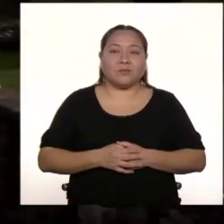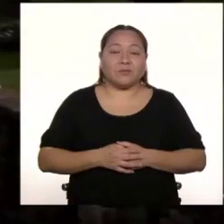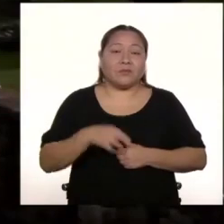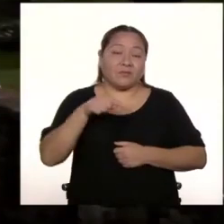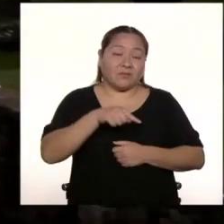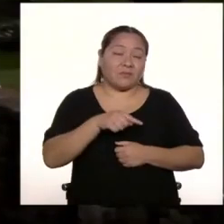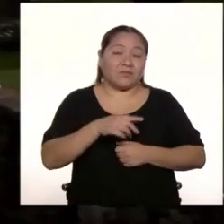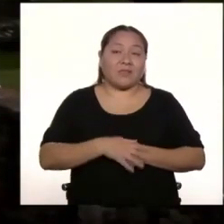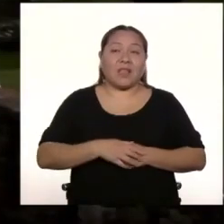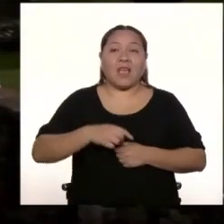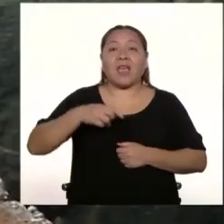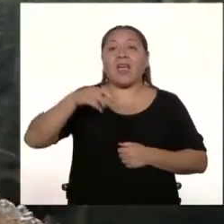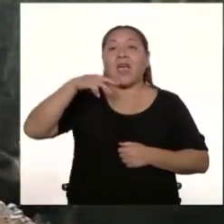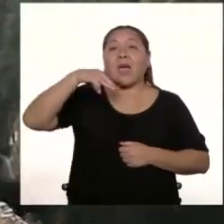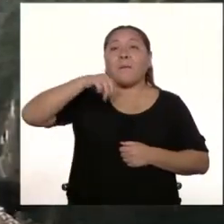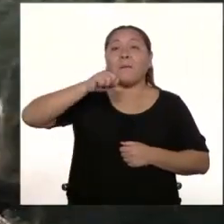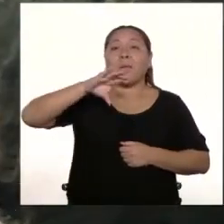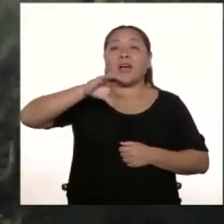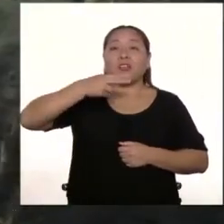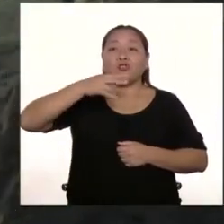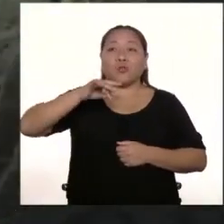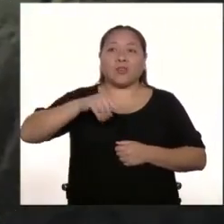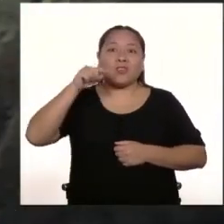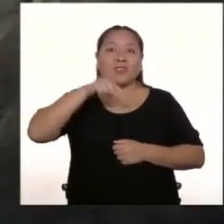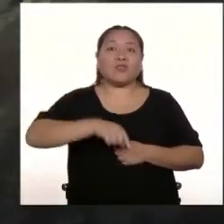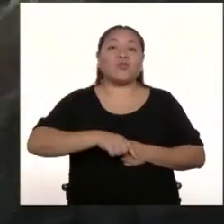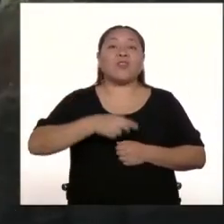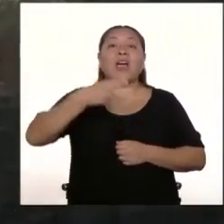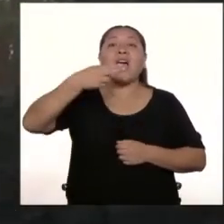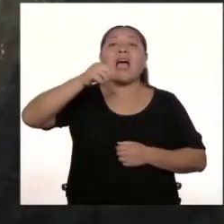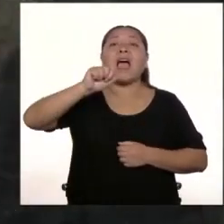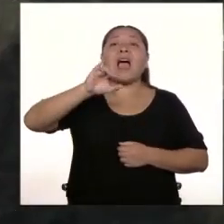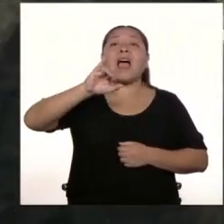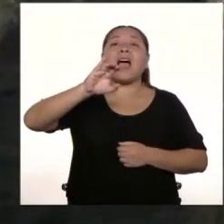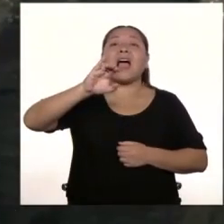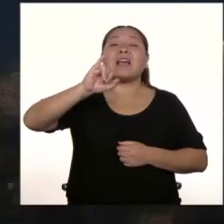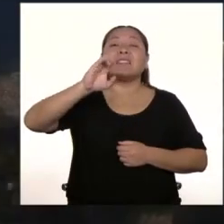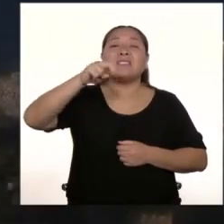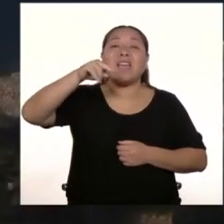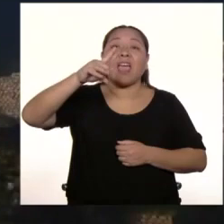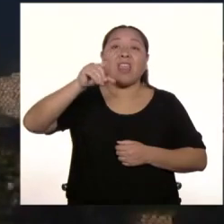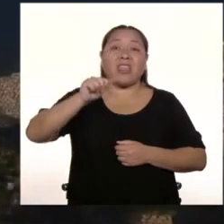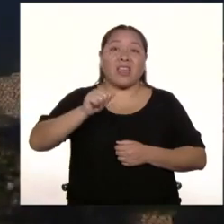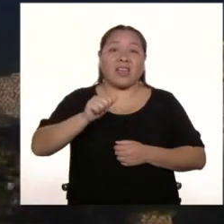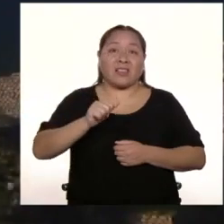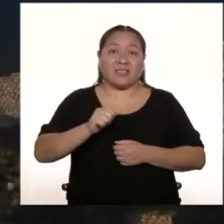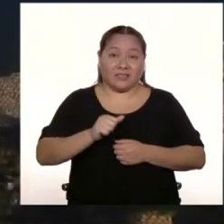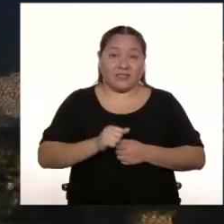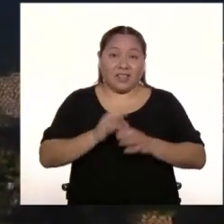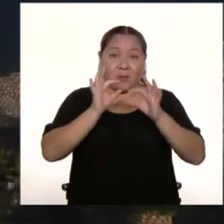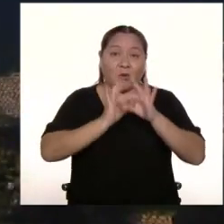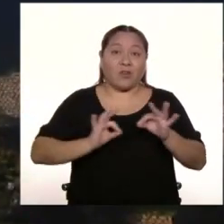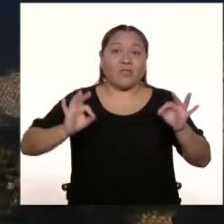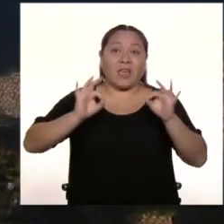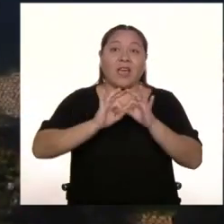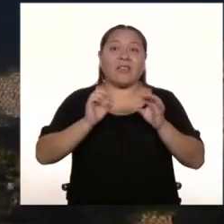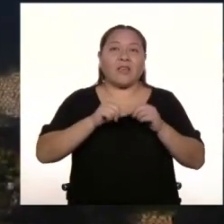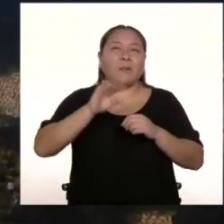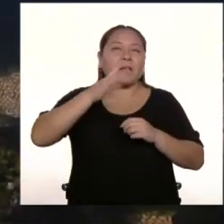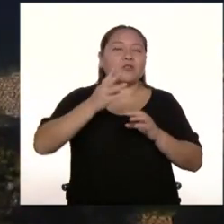Así pues, Machu Picchu era una hacienda real de la Panaca de Pachacútec, un lugar con una población de